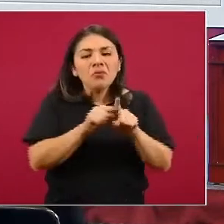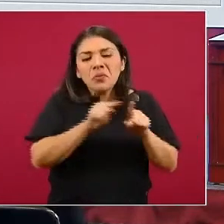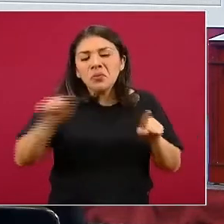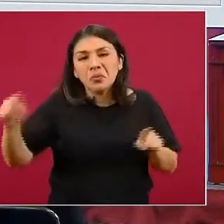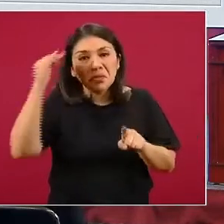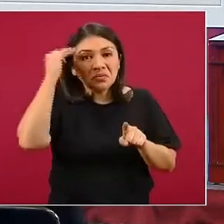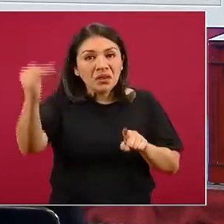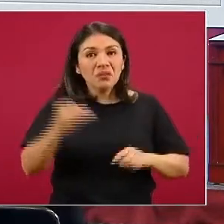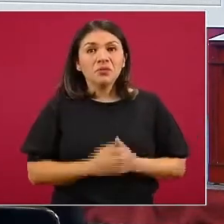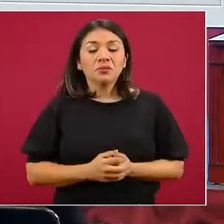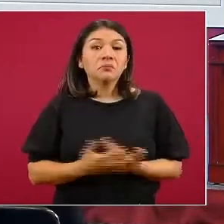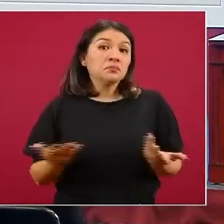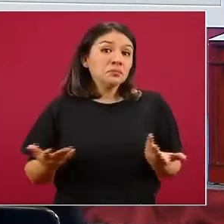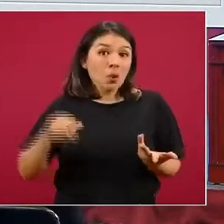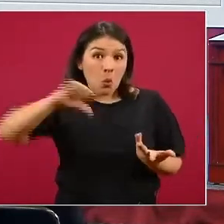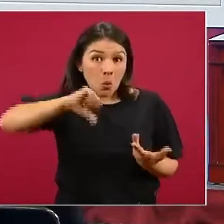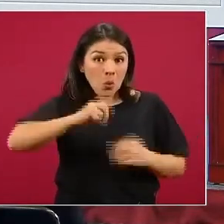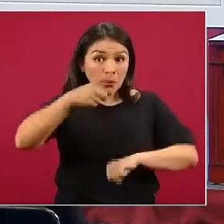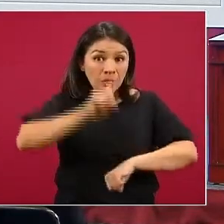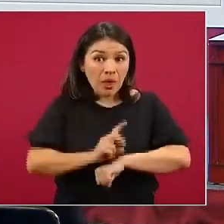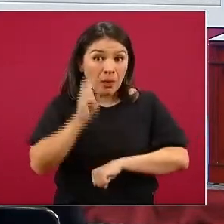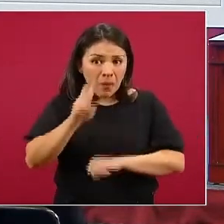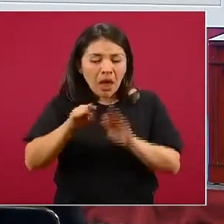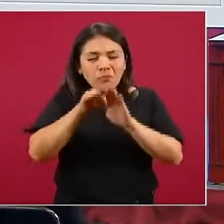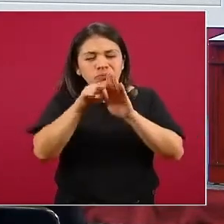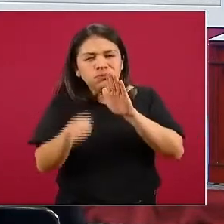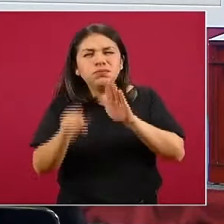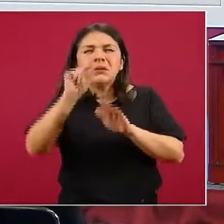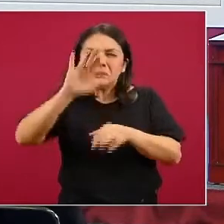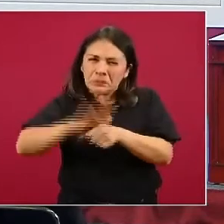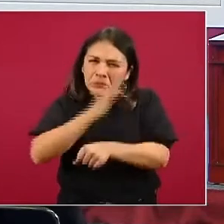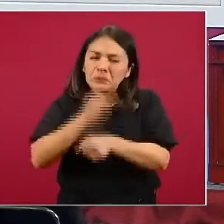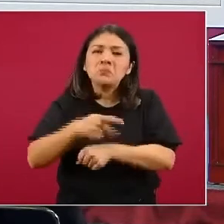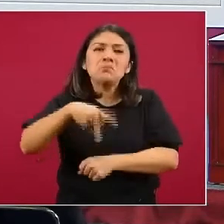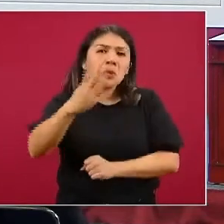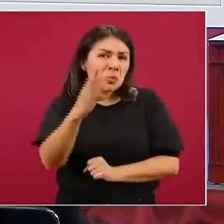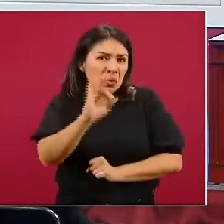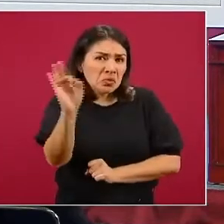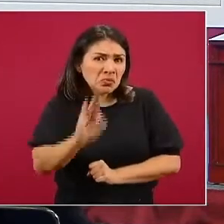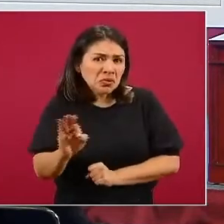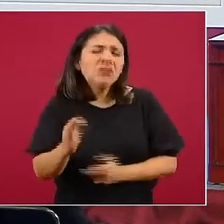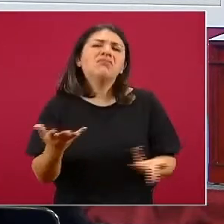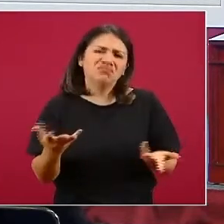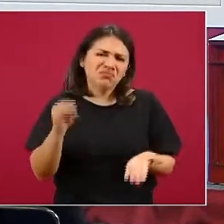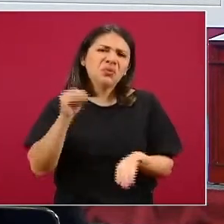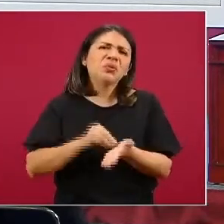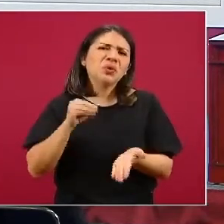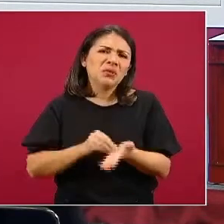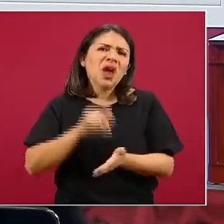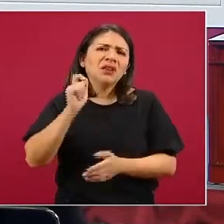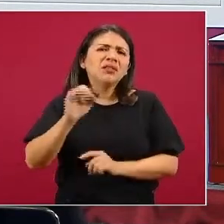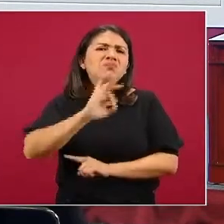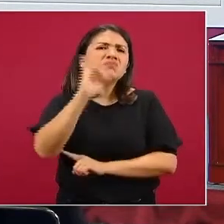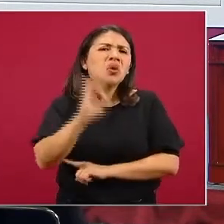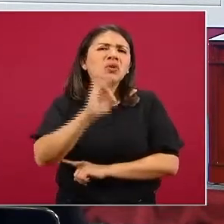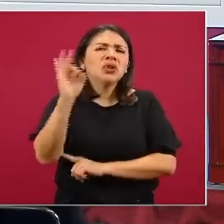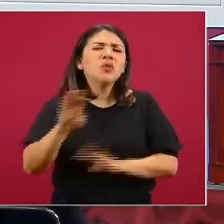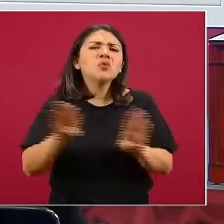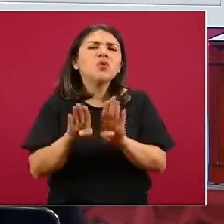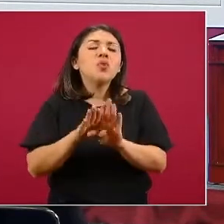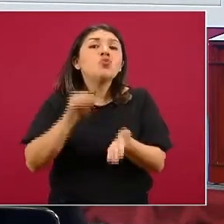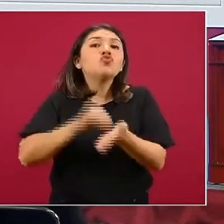este trayecto. Pero entonces hoy tenemos una reducción modesta, sin embargo 4% sigue siendo el porcentaje de